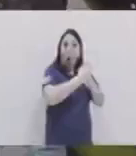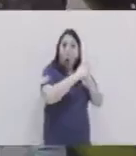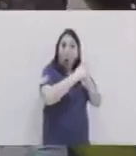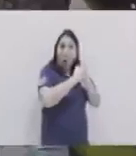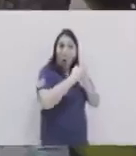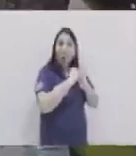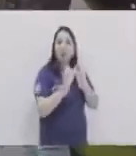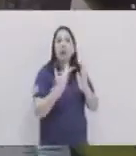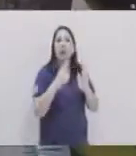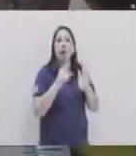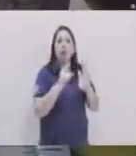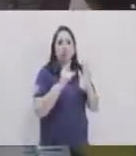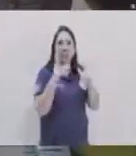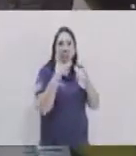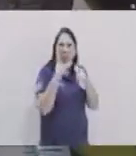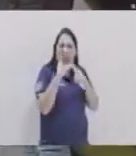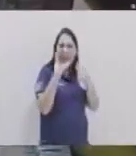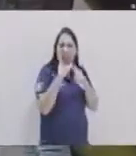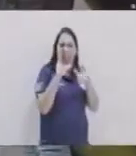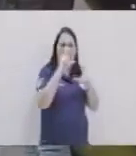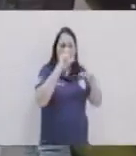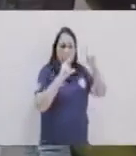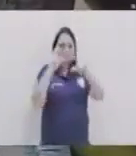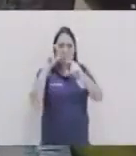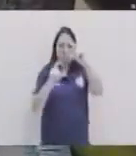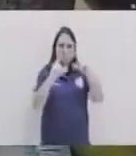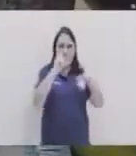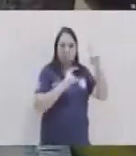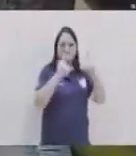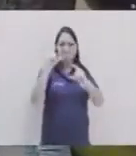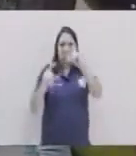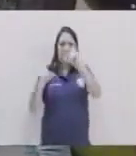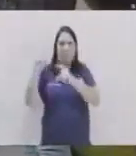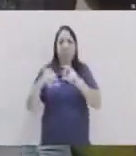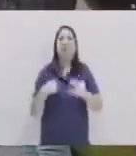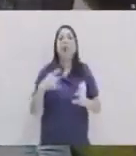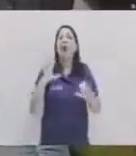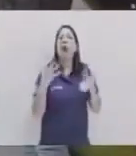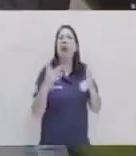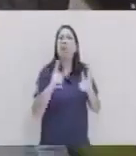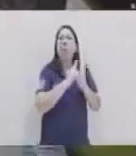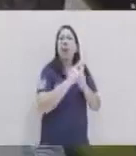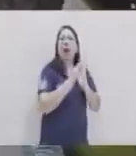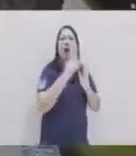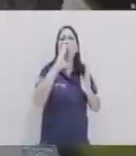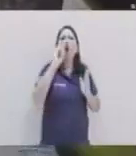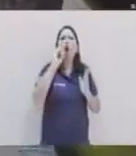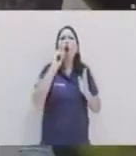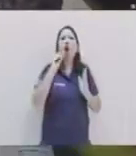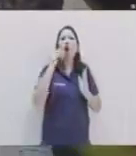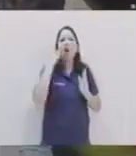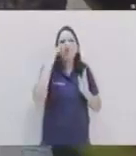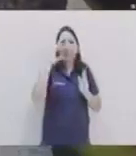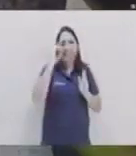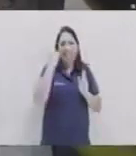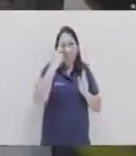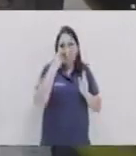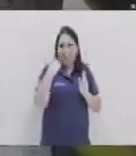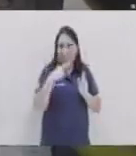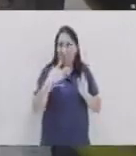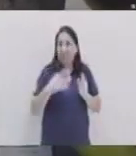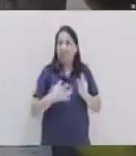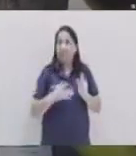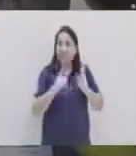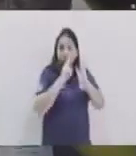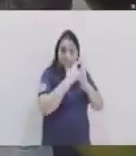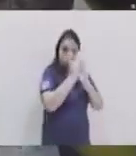todavía podemos encontrar estos. Los códices eran libros, como bien tú dijiste, que así pudieras tú transmitir la historia de tu familia,